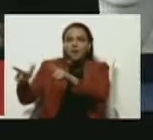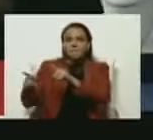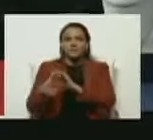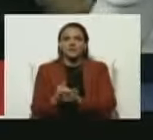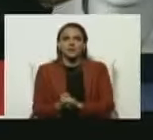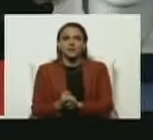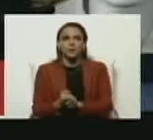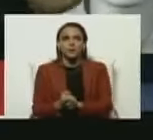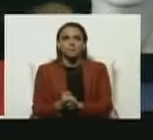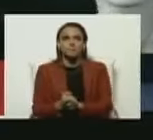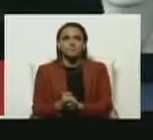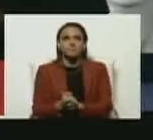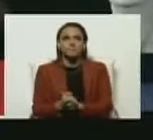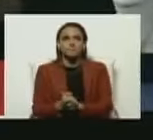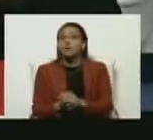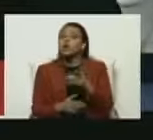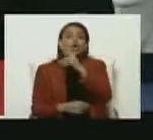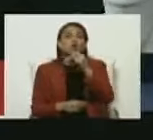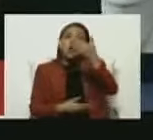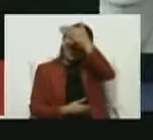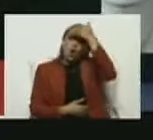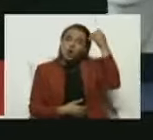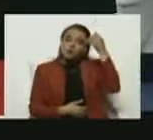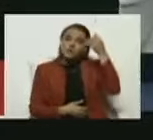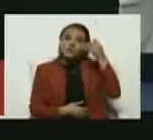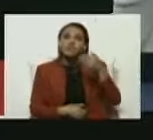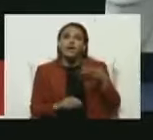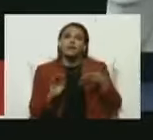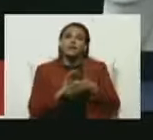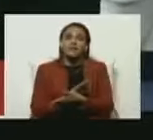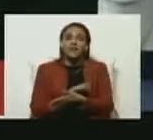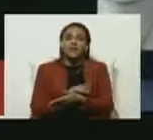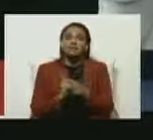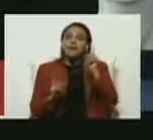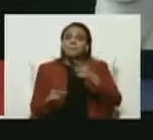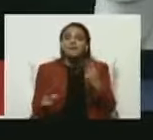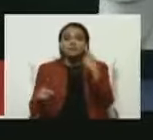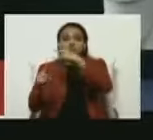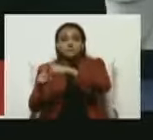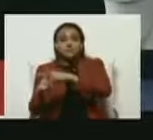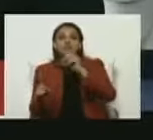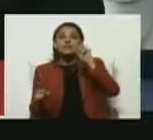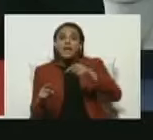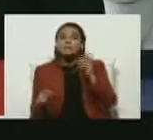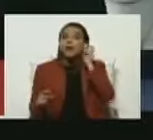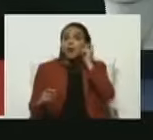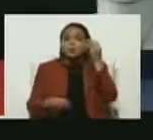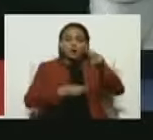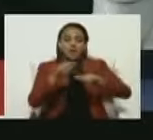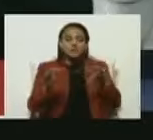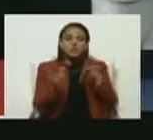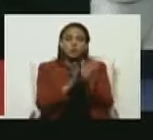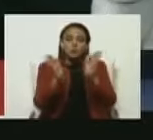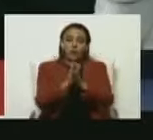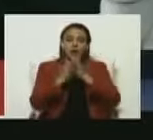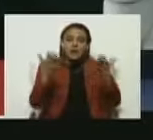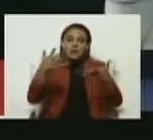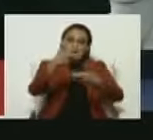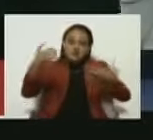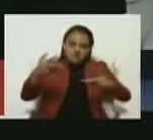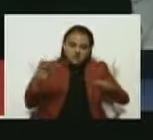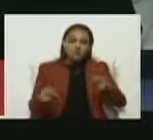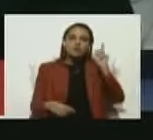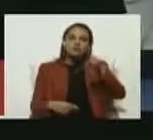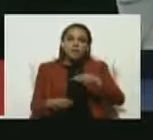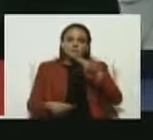no omitiendo sin menoscabo de la contribución que también hace Ana Cristina Bracho con el libro que ha